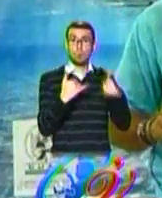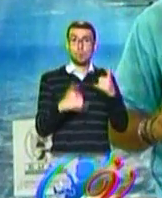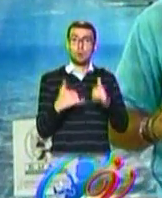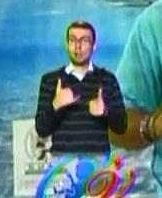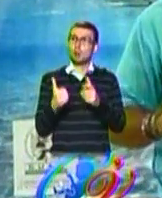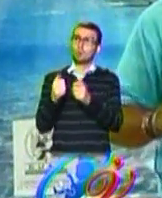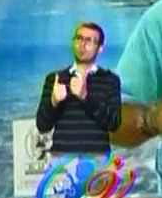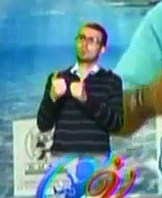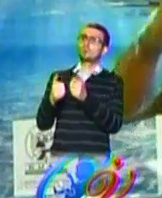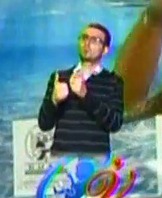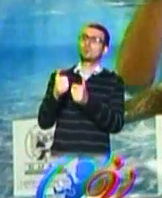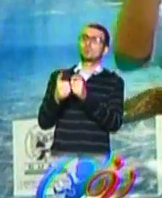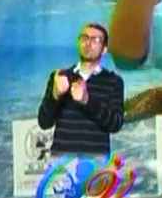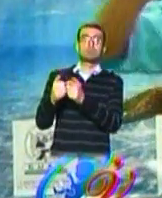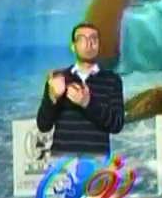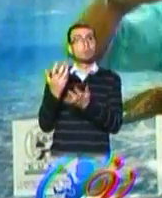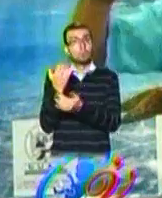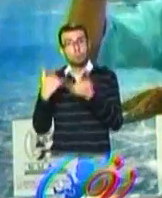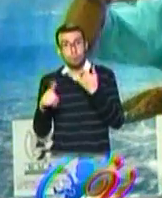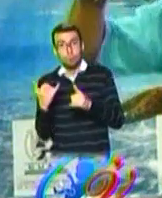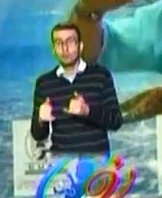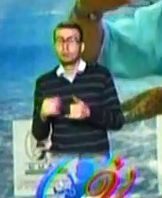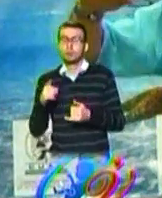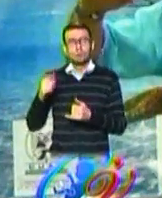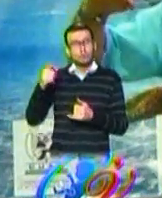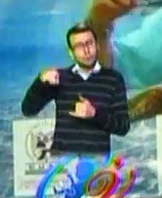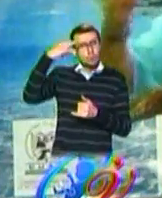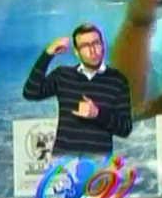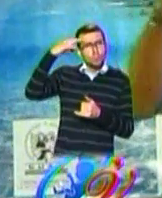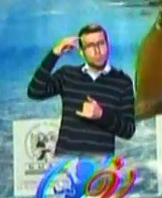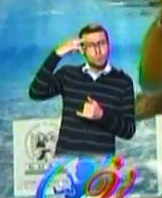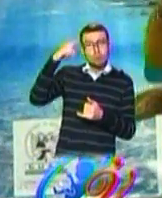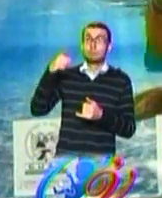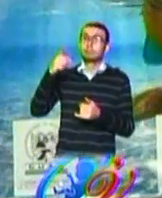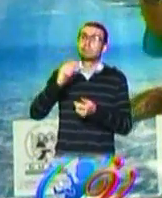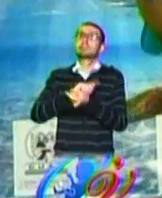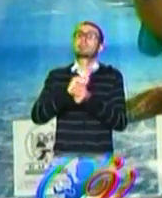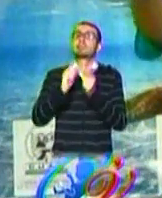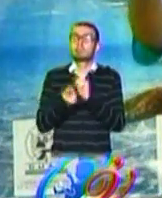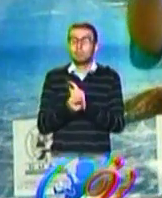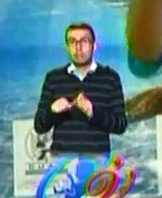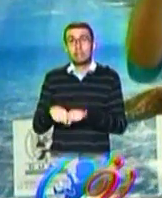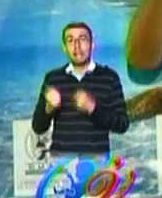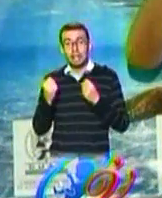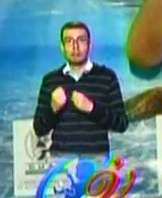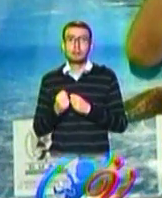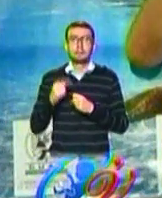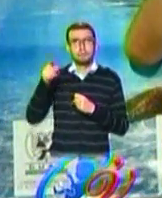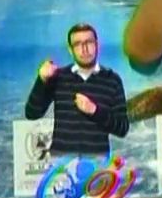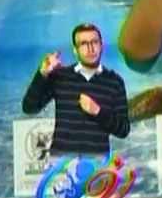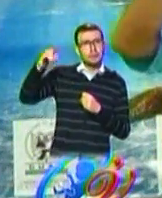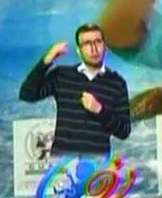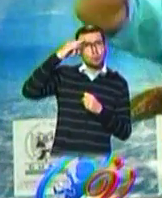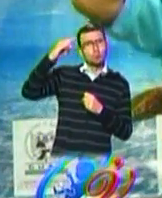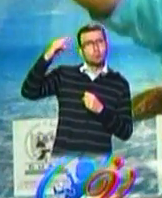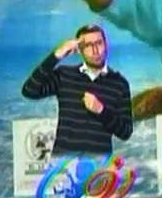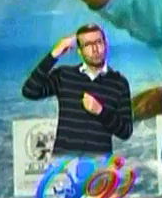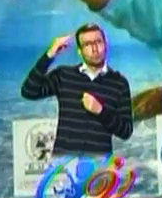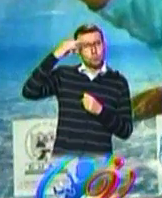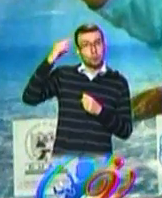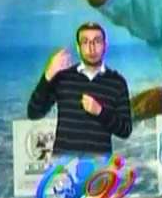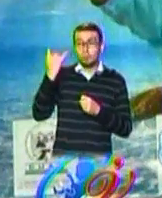convulsivo? Porque es que yo estoy cambiando esas ondas y llega un momento que ese estímulo neurológico que